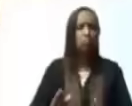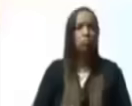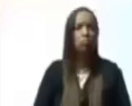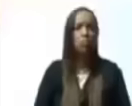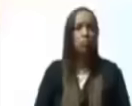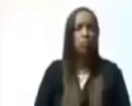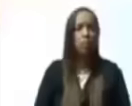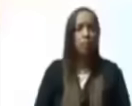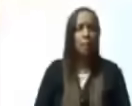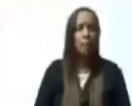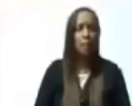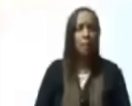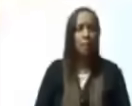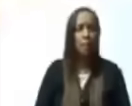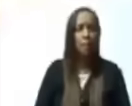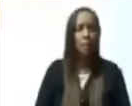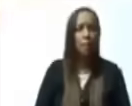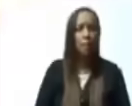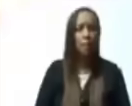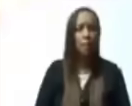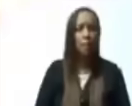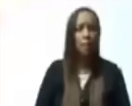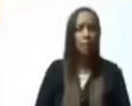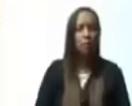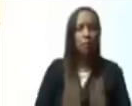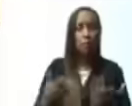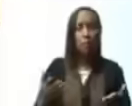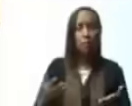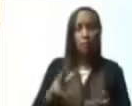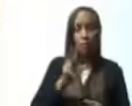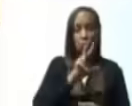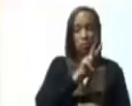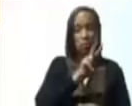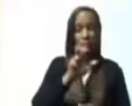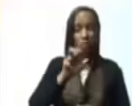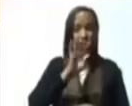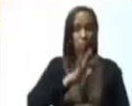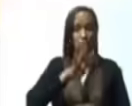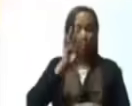con 344,000 millones de pesos en